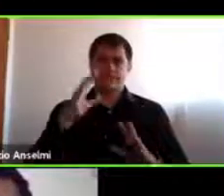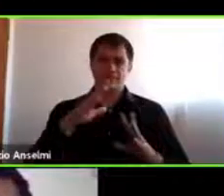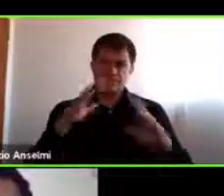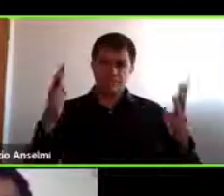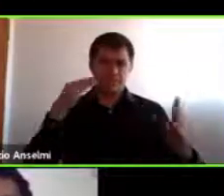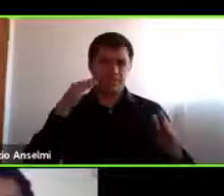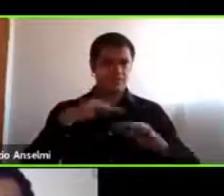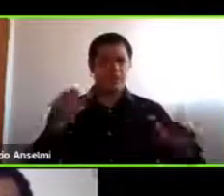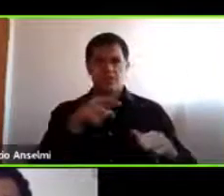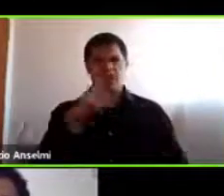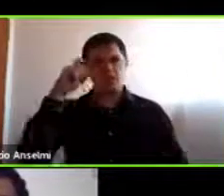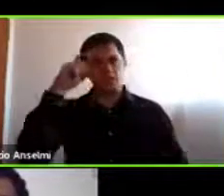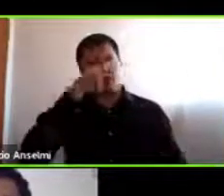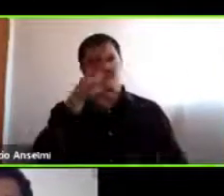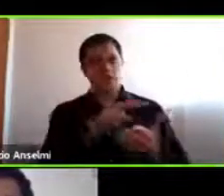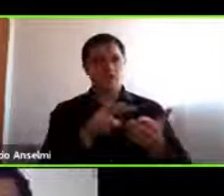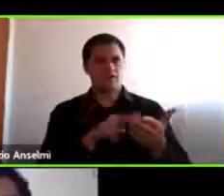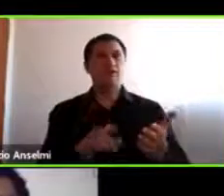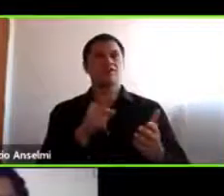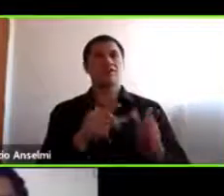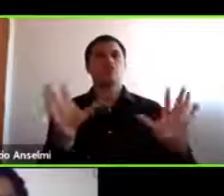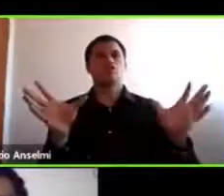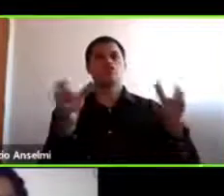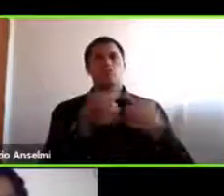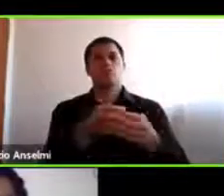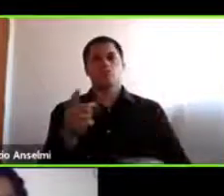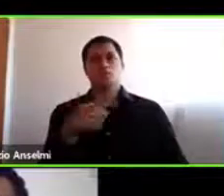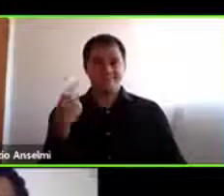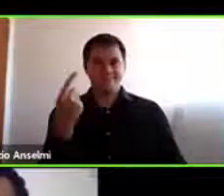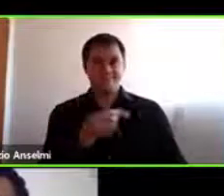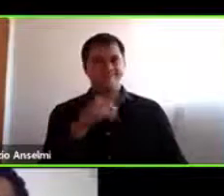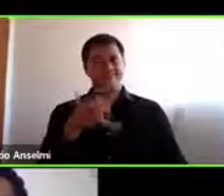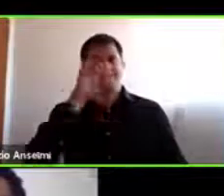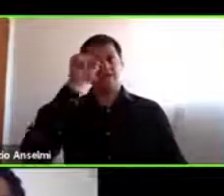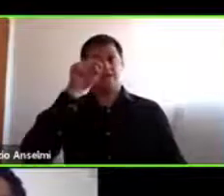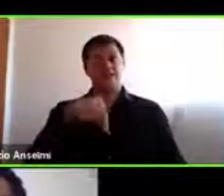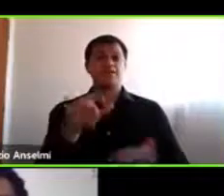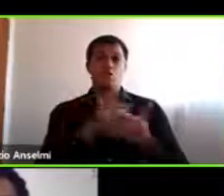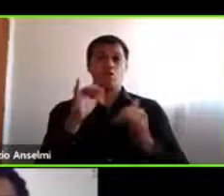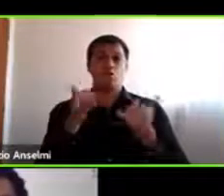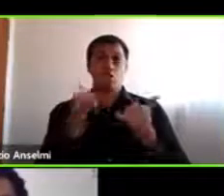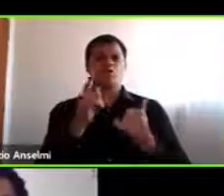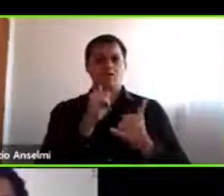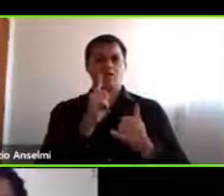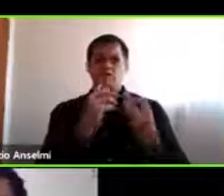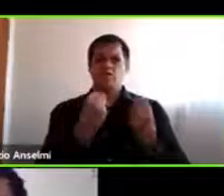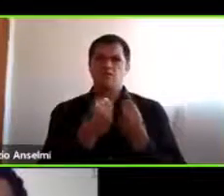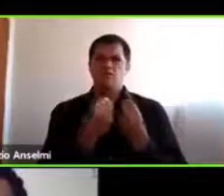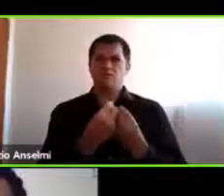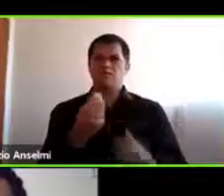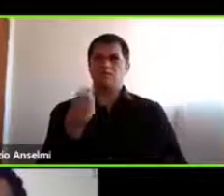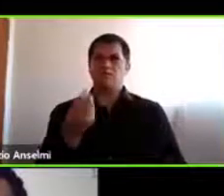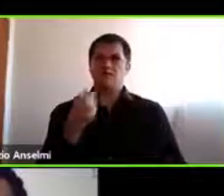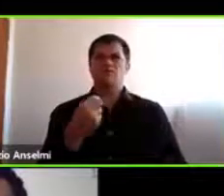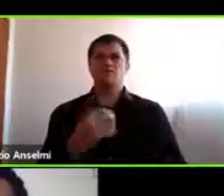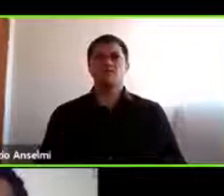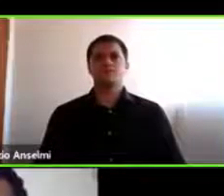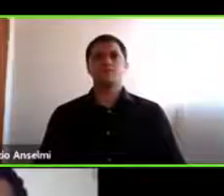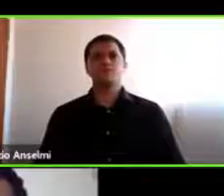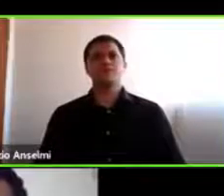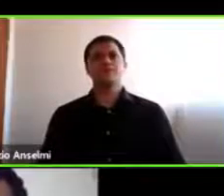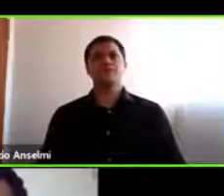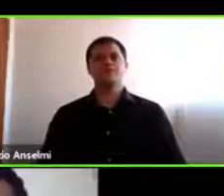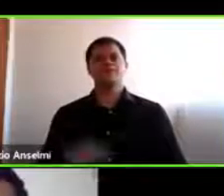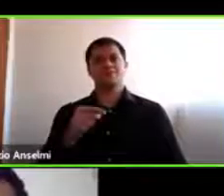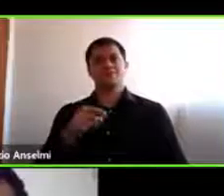y fue precisamente en ese grupo en donde nosotros encontramos que la herramienta tenía una mayor efectividad entonces en general la herramienta